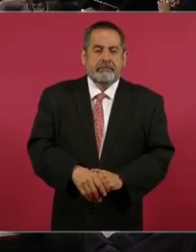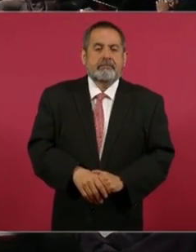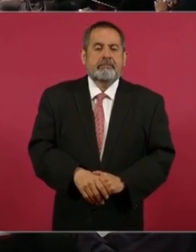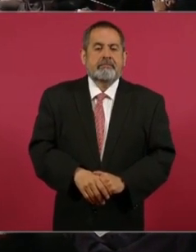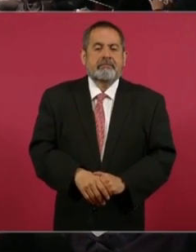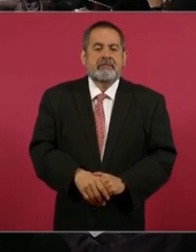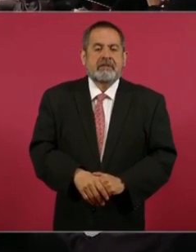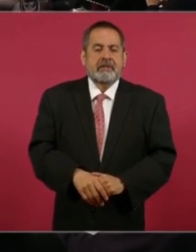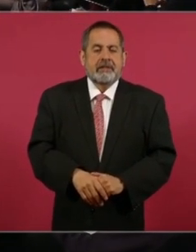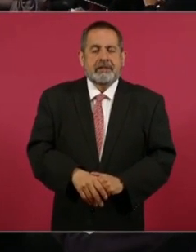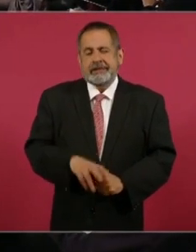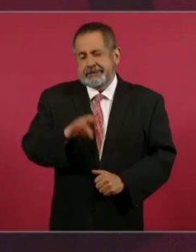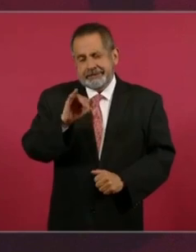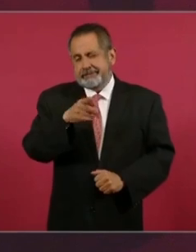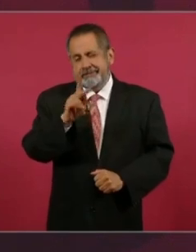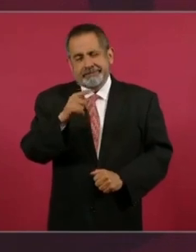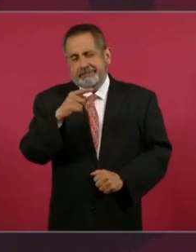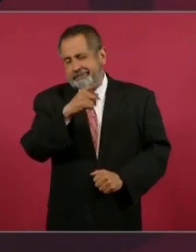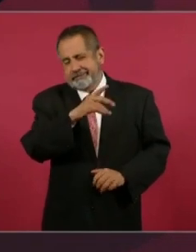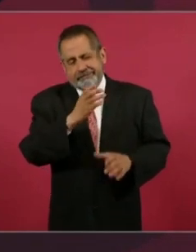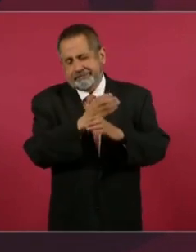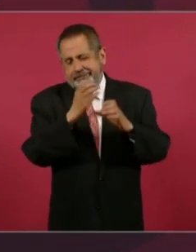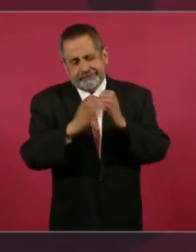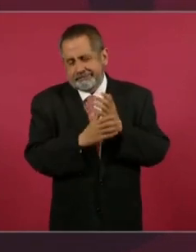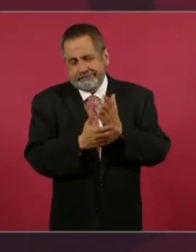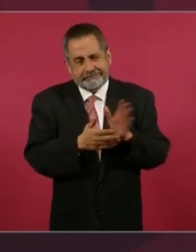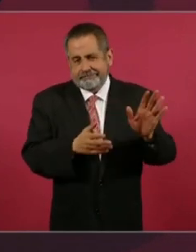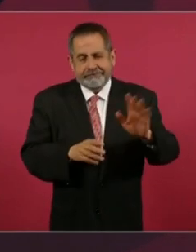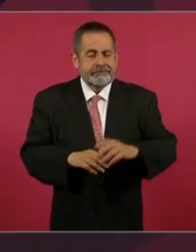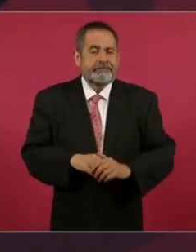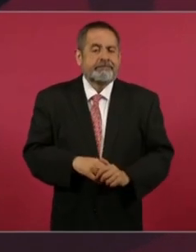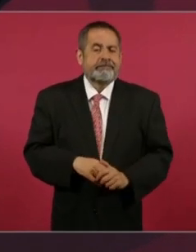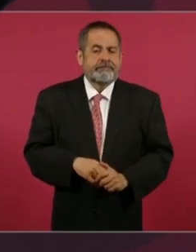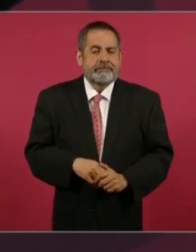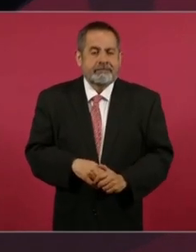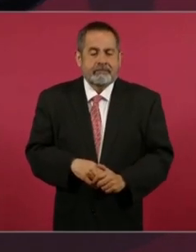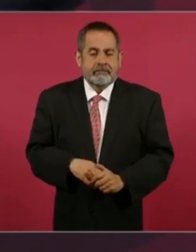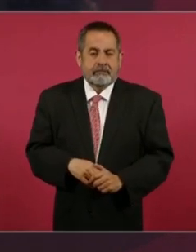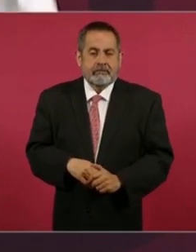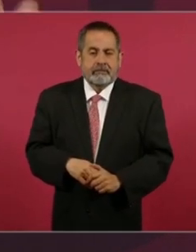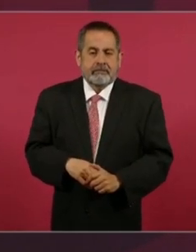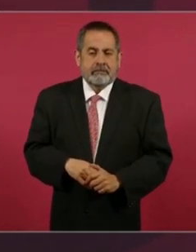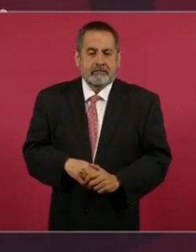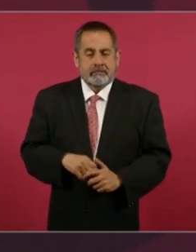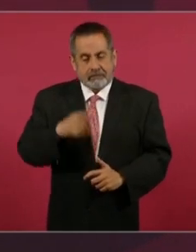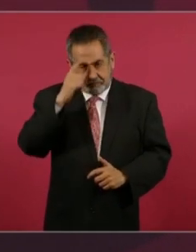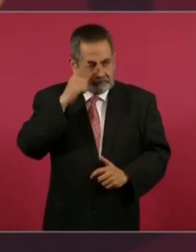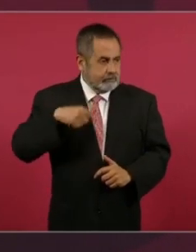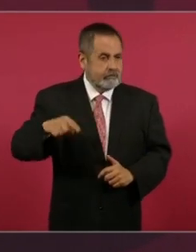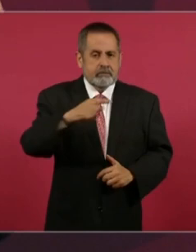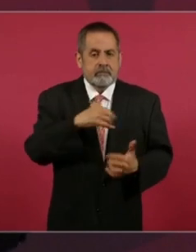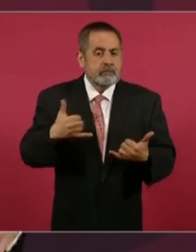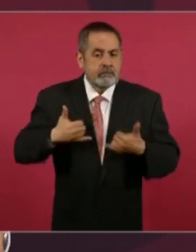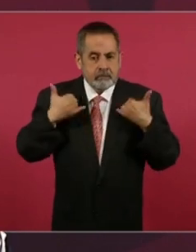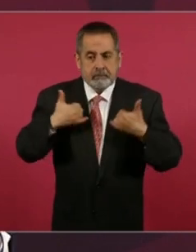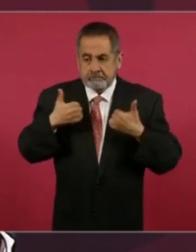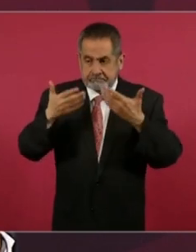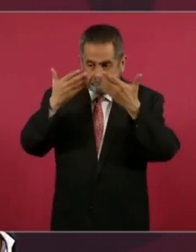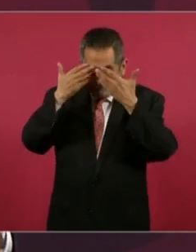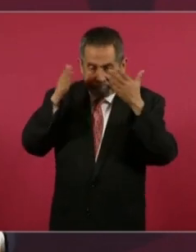Sí, pero ya ese es otro asunto. Pero para los jóvenes es muy